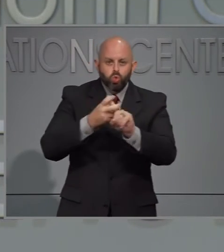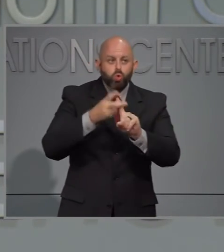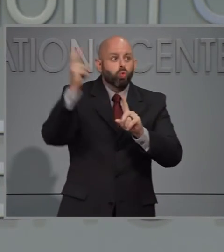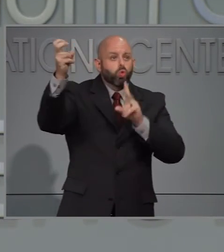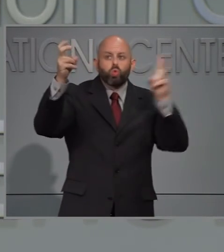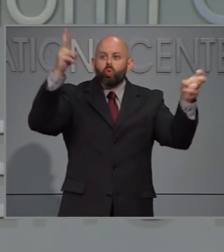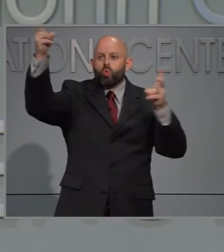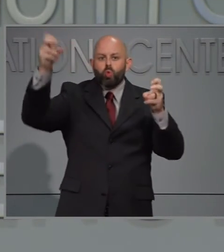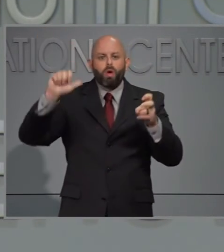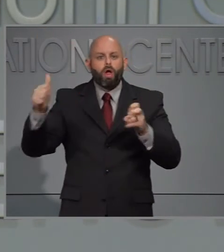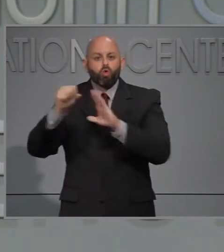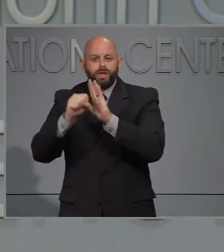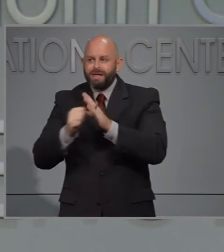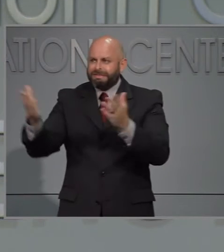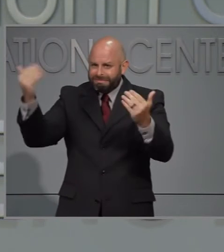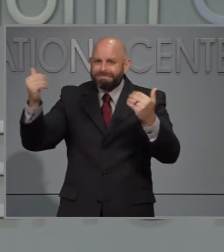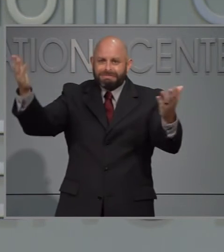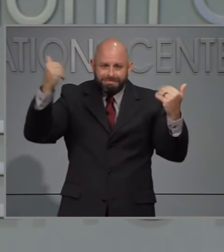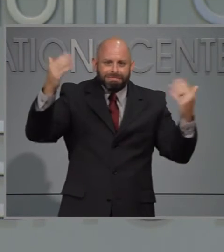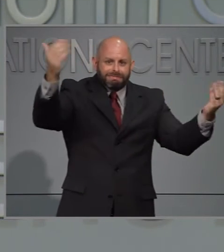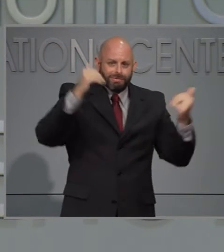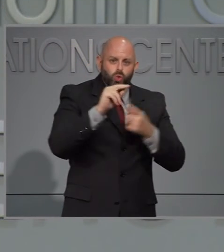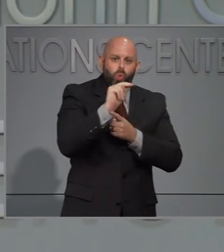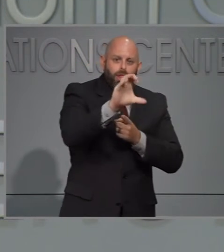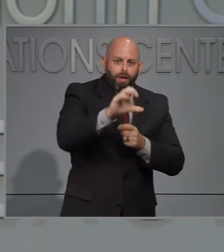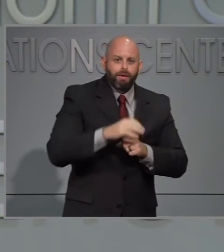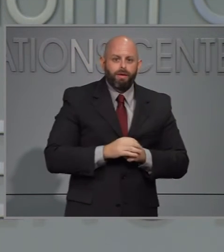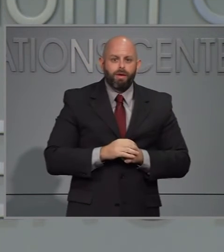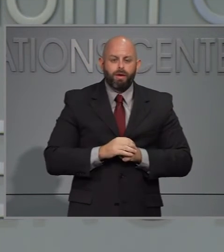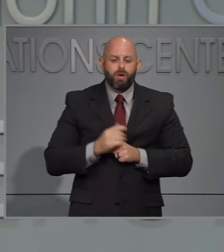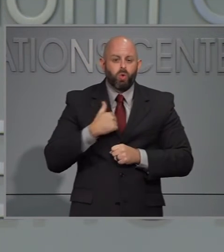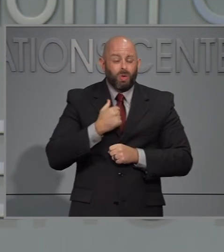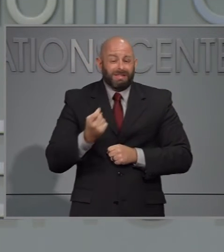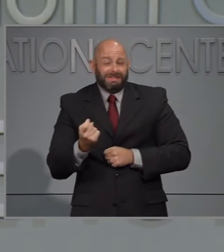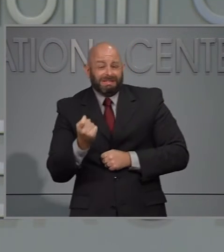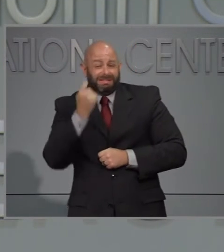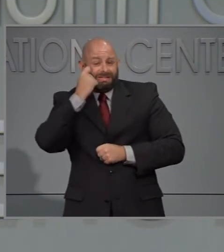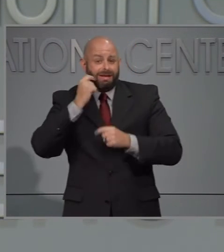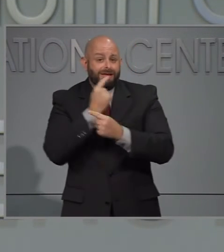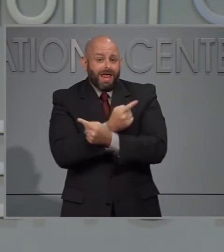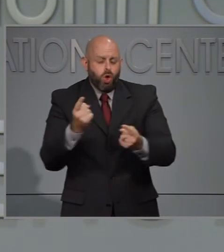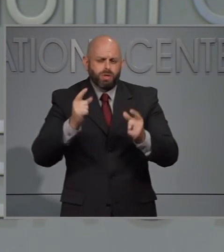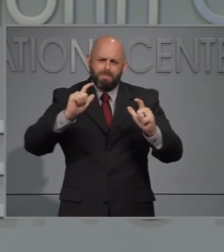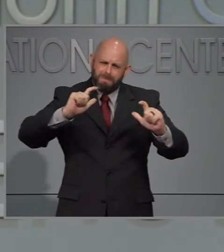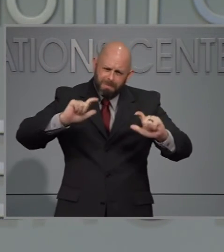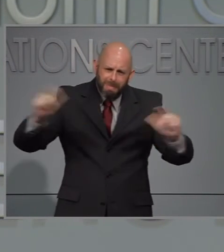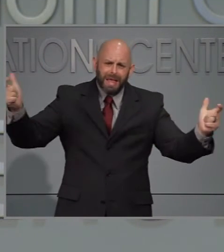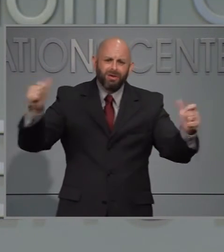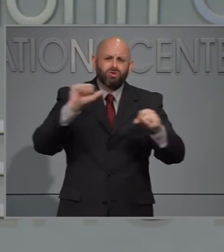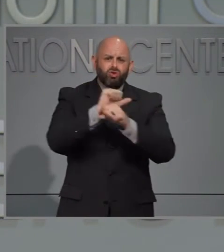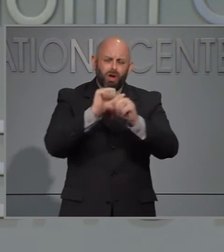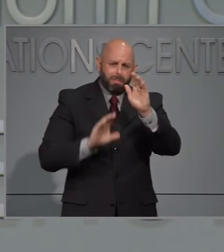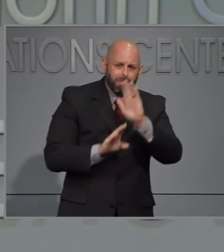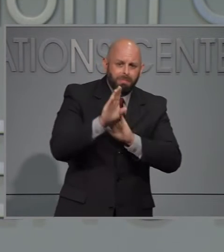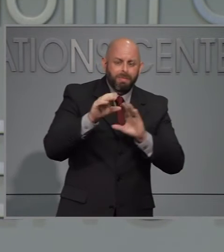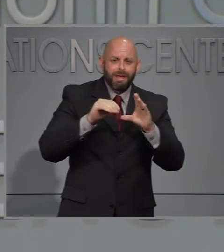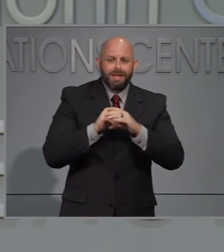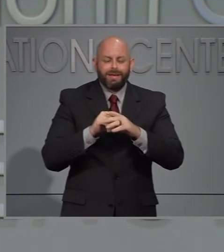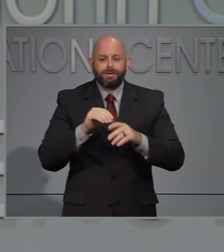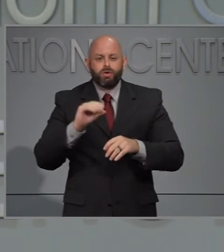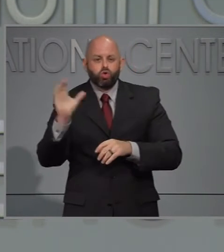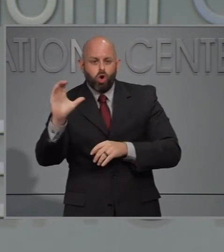de anunciar una creación masiva de empleos en Charlotte con Centene. Y así es de que